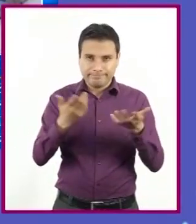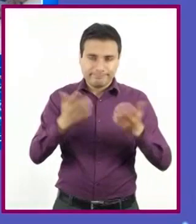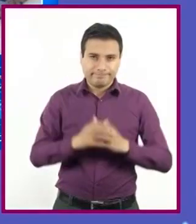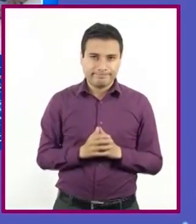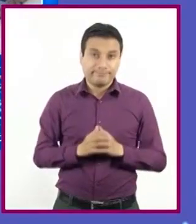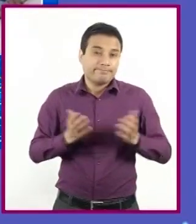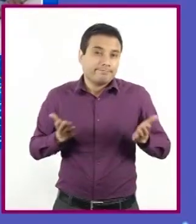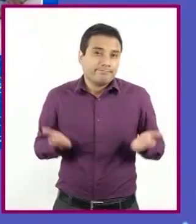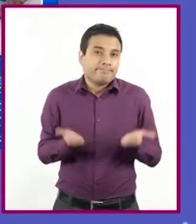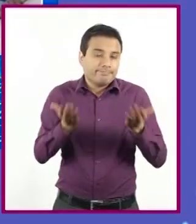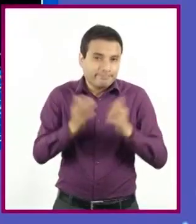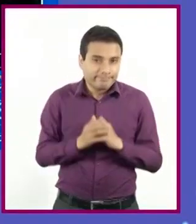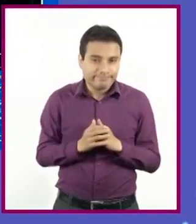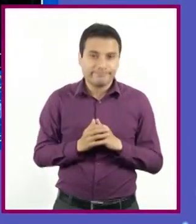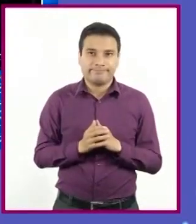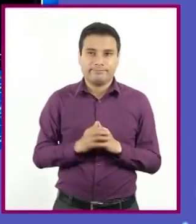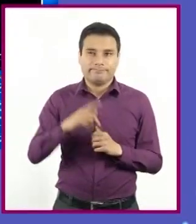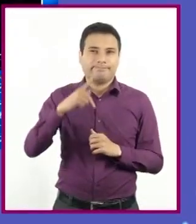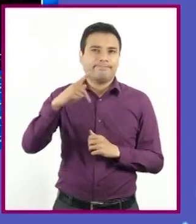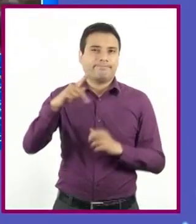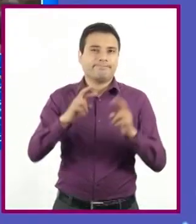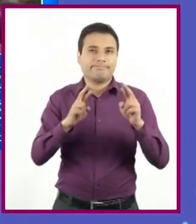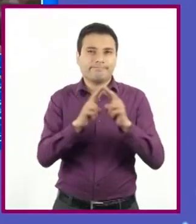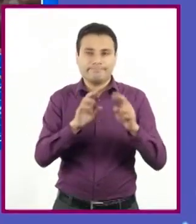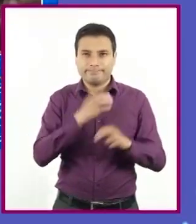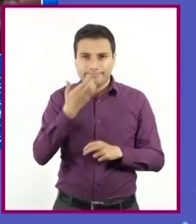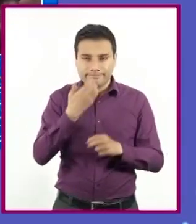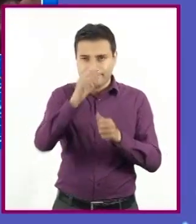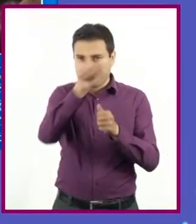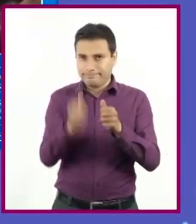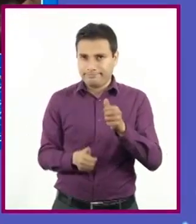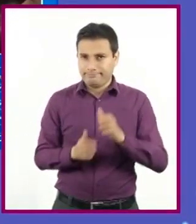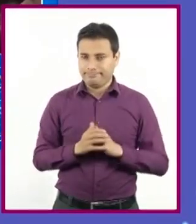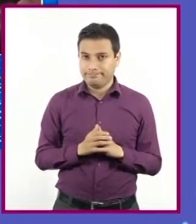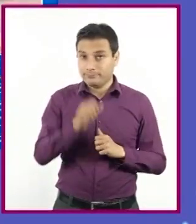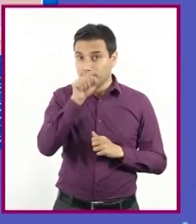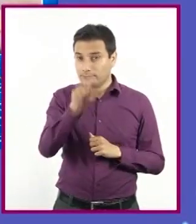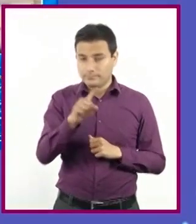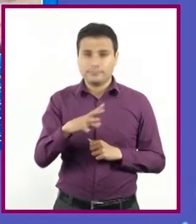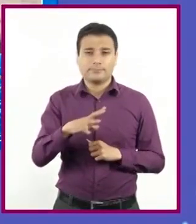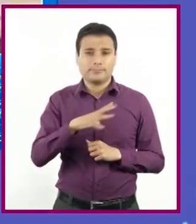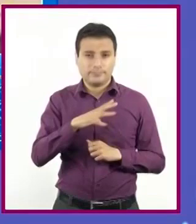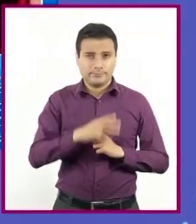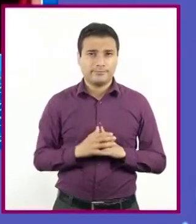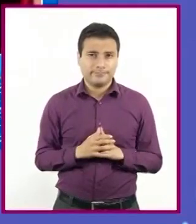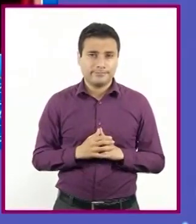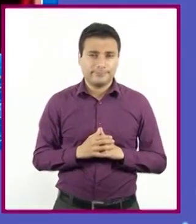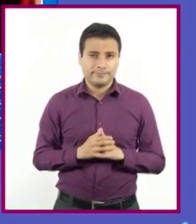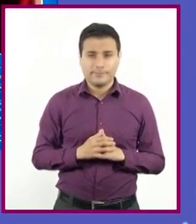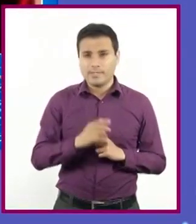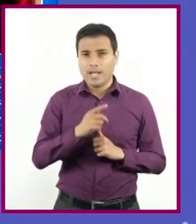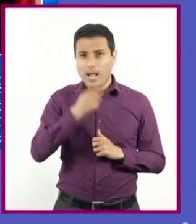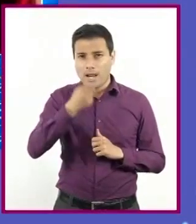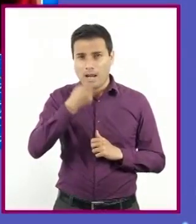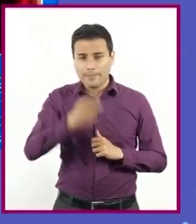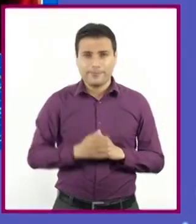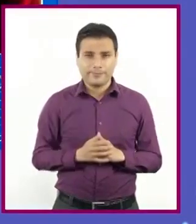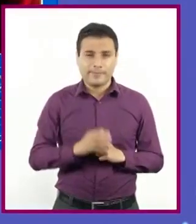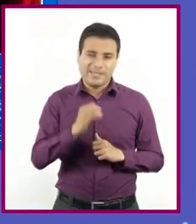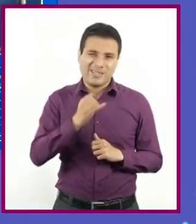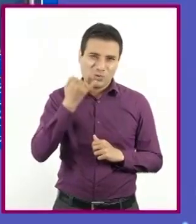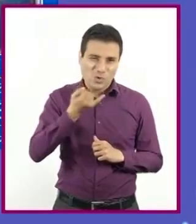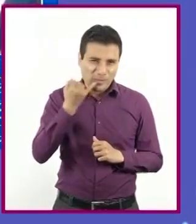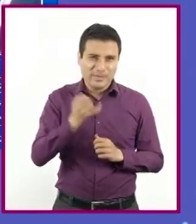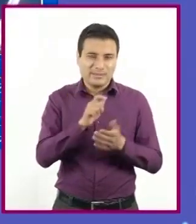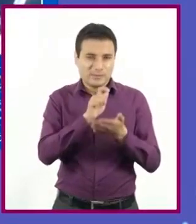representaciones escénicas, rituales y obras de arte. Expresiones culturales verbales, esto es, derivadas de la lengua y la